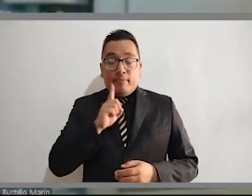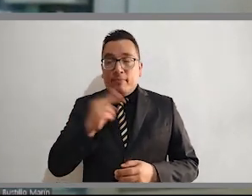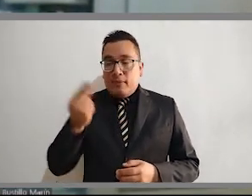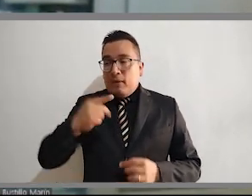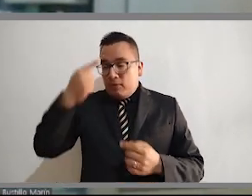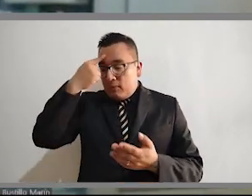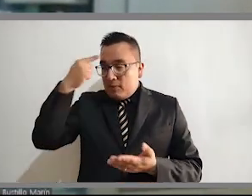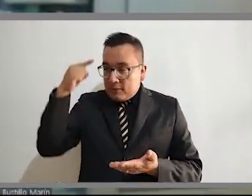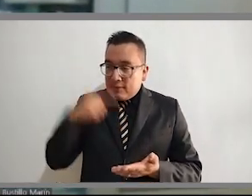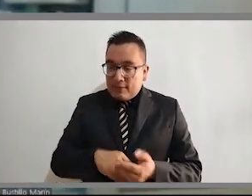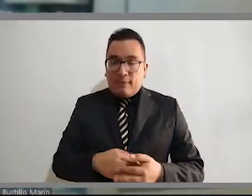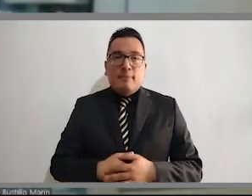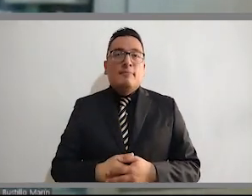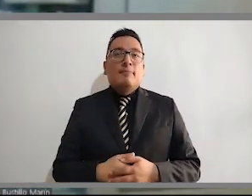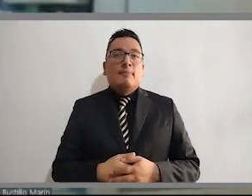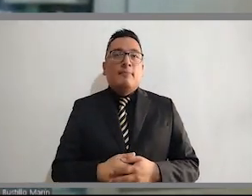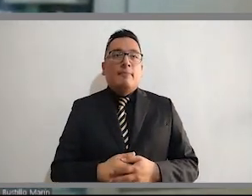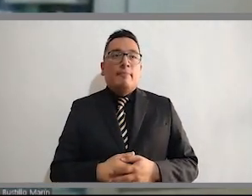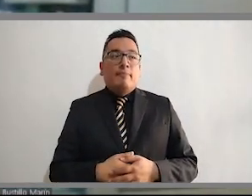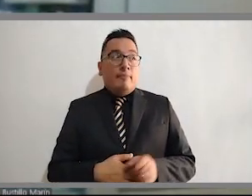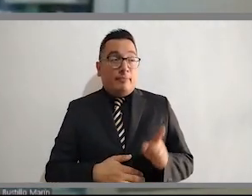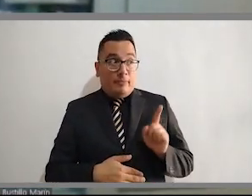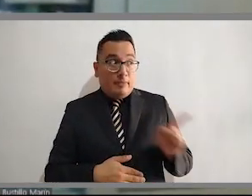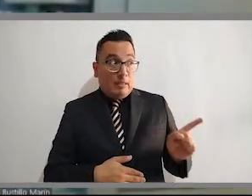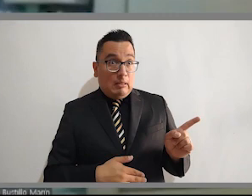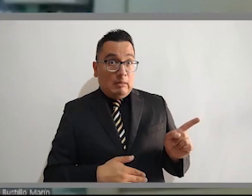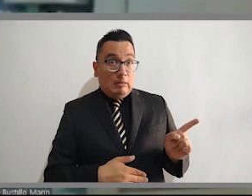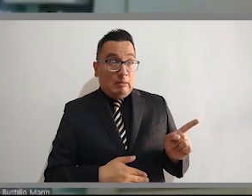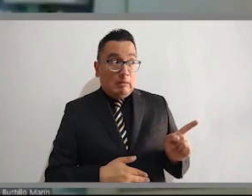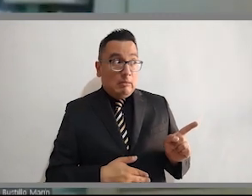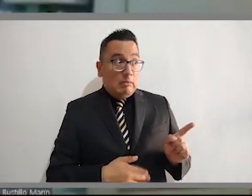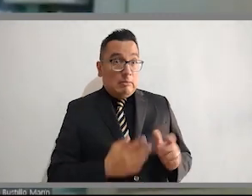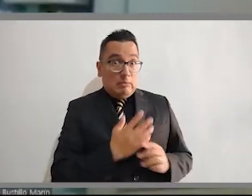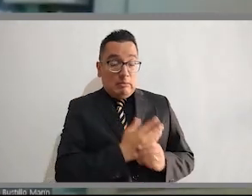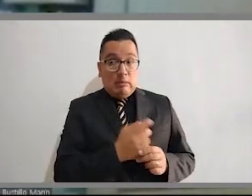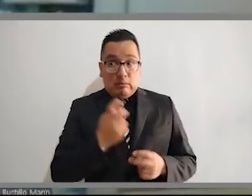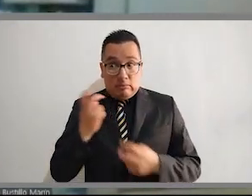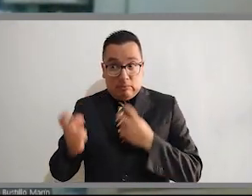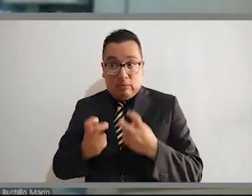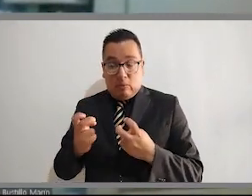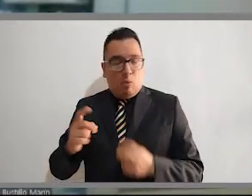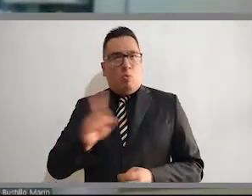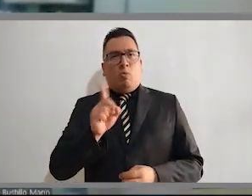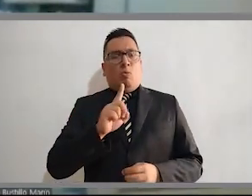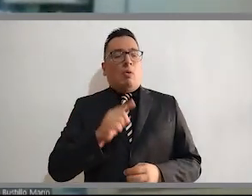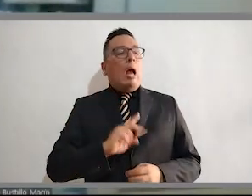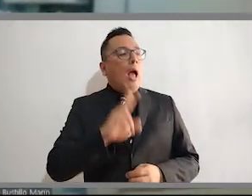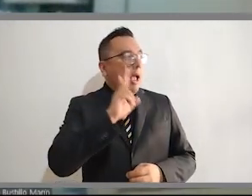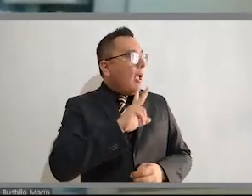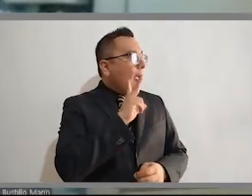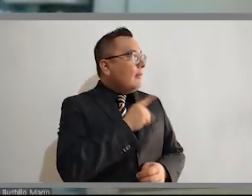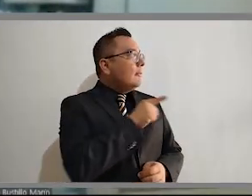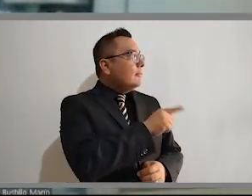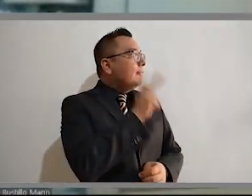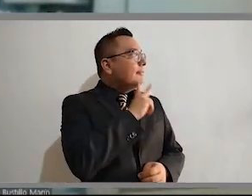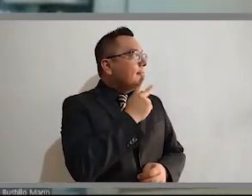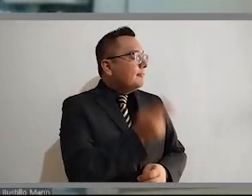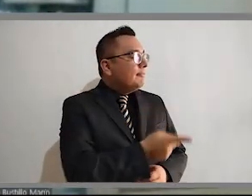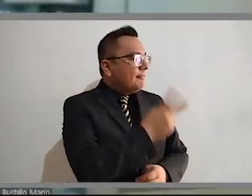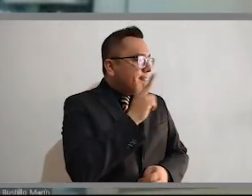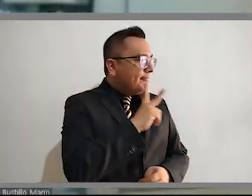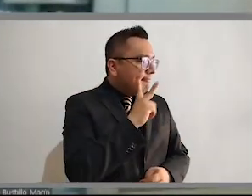víctimas y pedirle al victimario que pruebe que realmente no